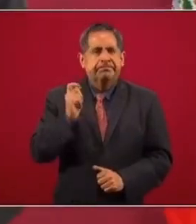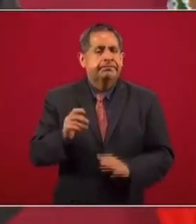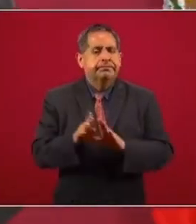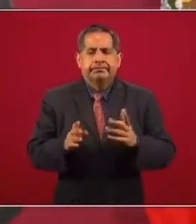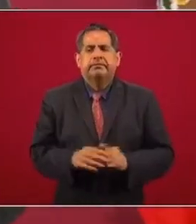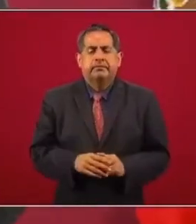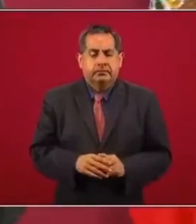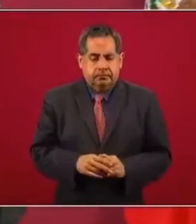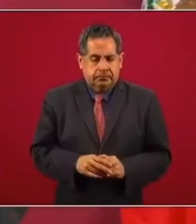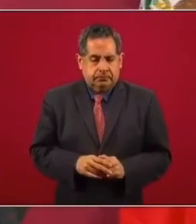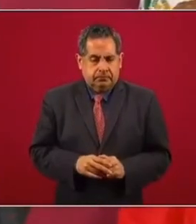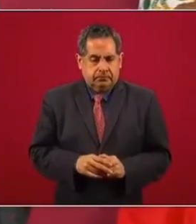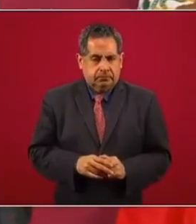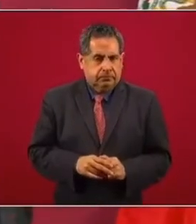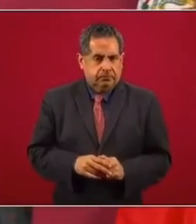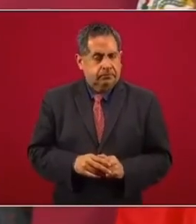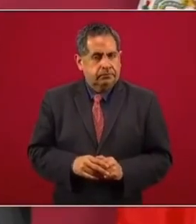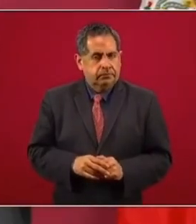con